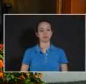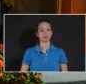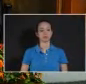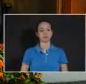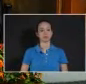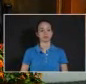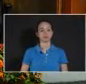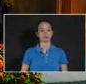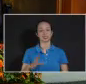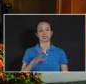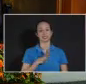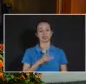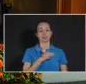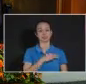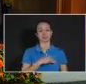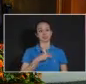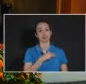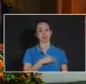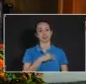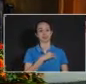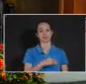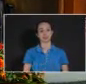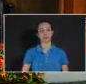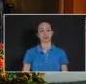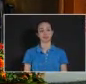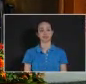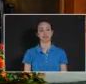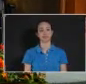Tuve que ministrarme, hermano.